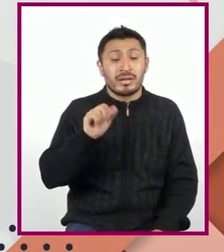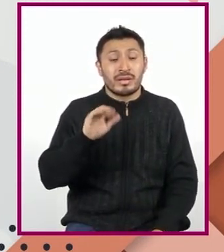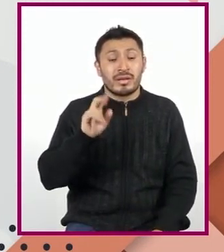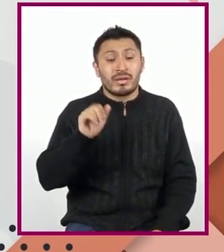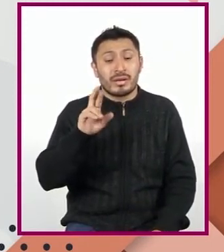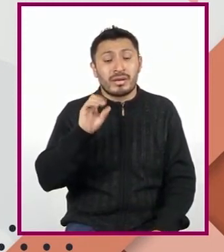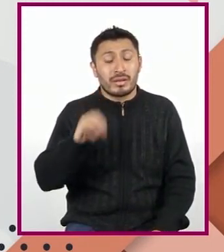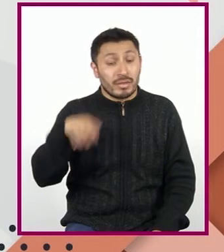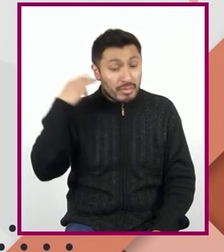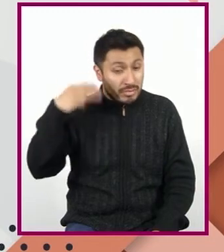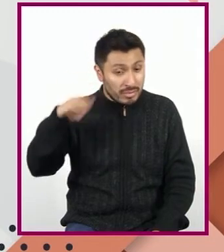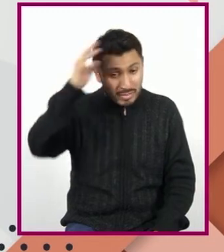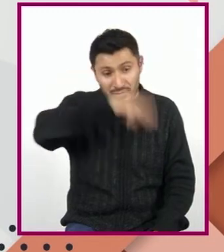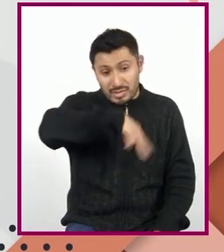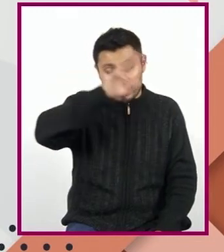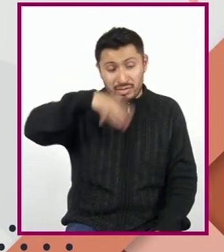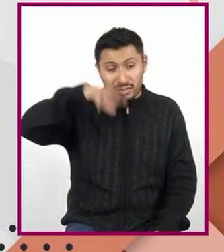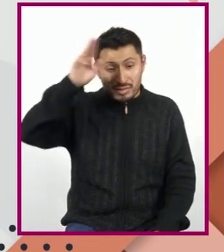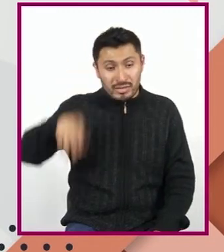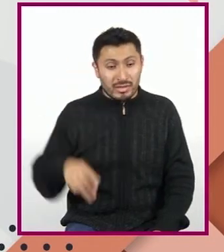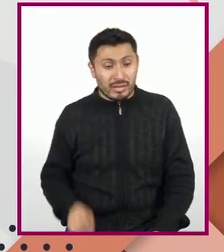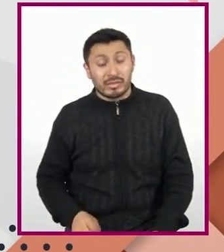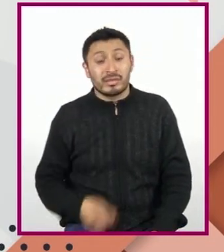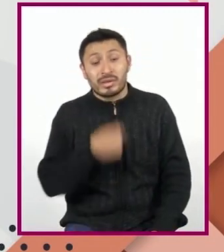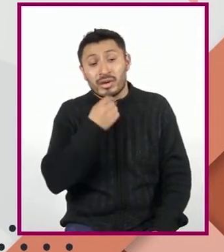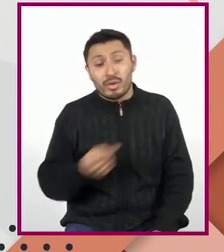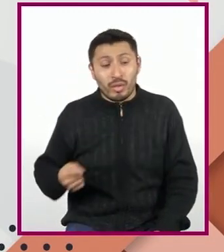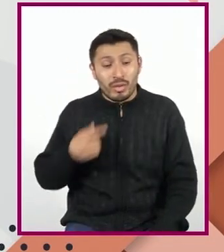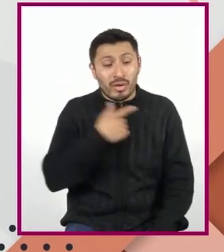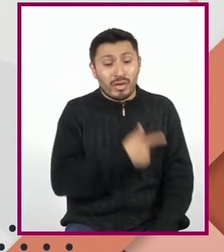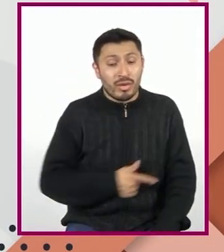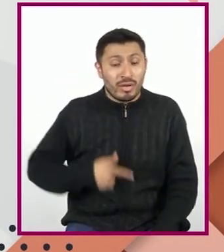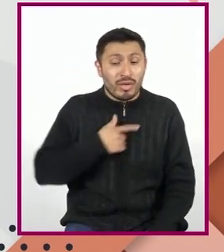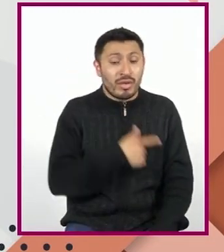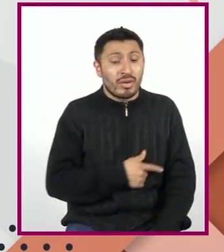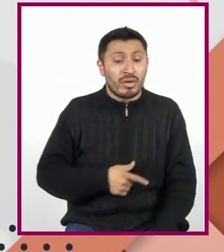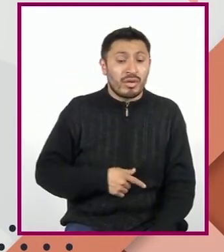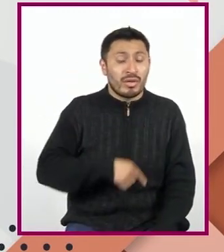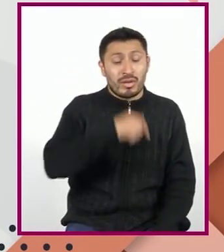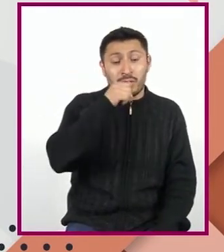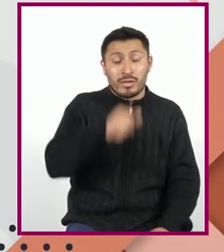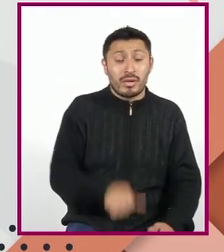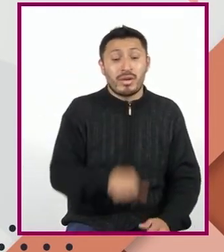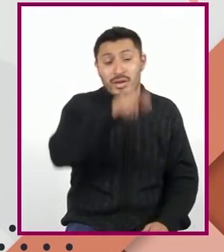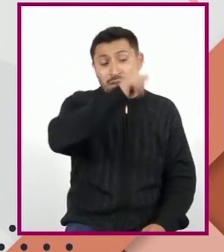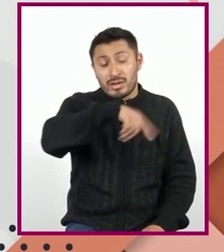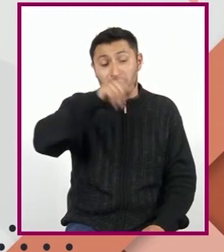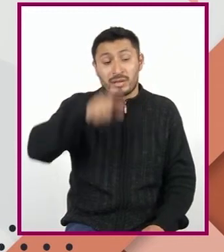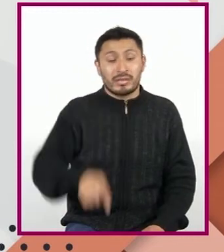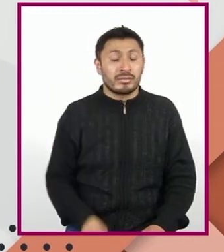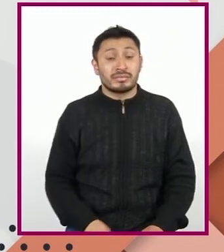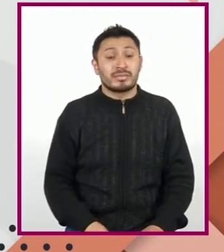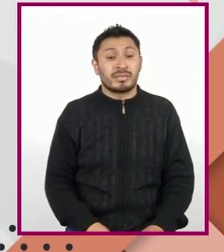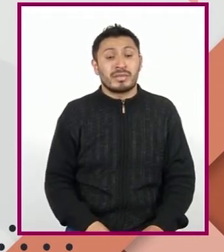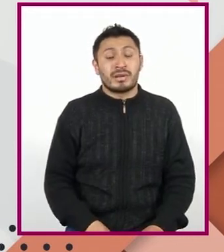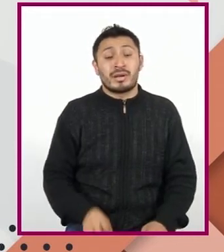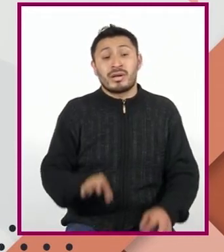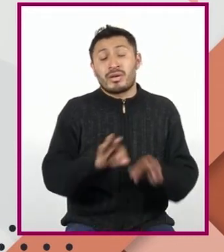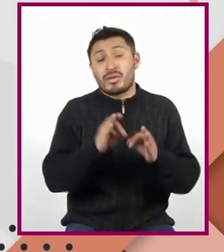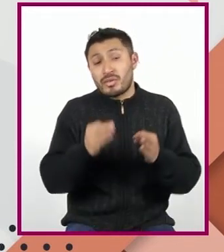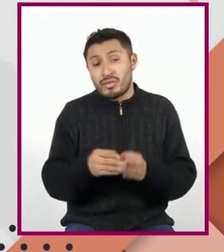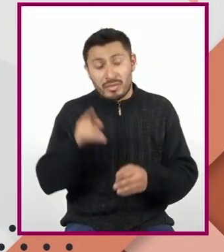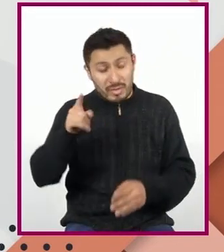que Rafael Solana, el prologuista, es un escritor, amante de las comedias y la dramaturgia, de las cuales también